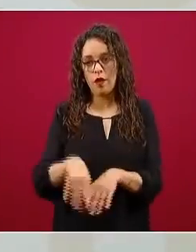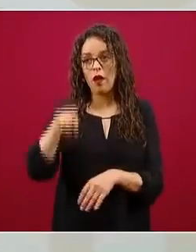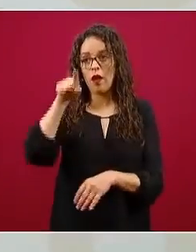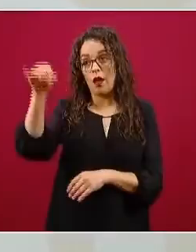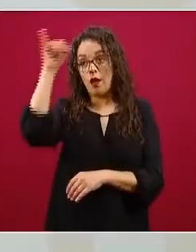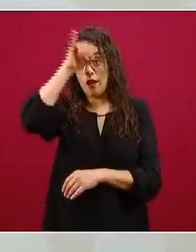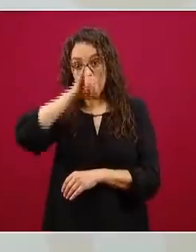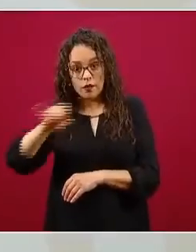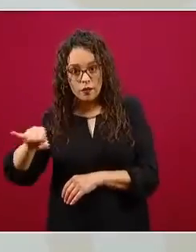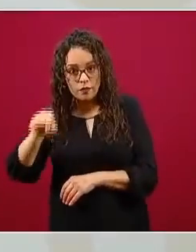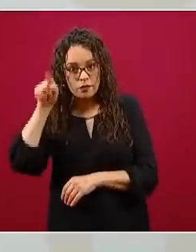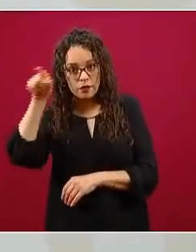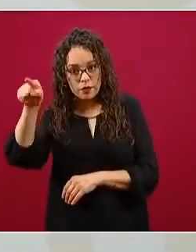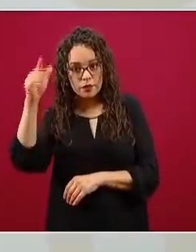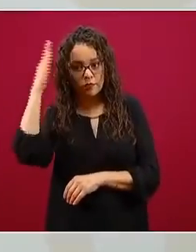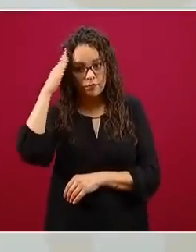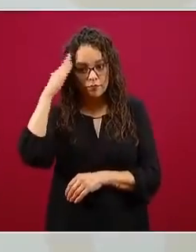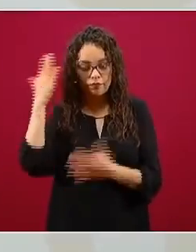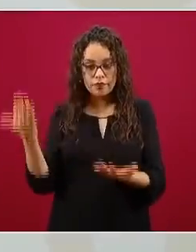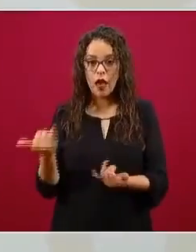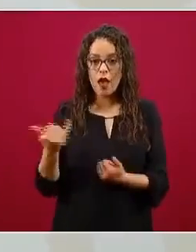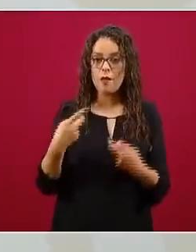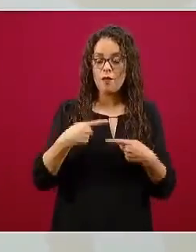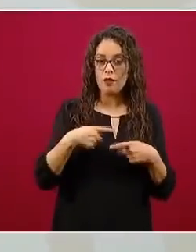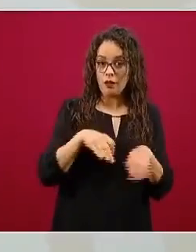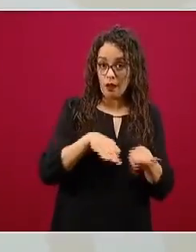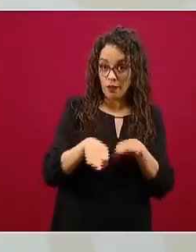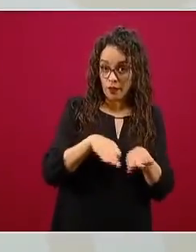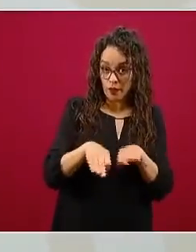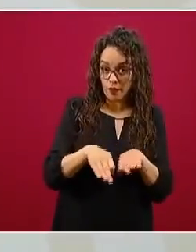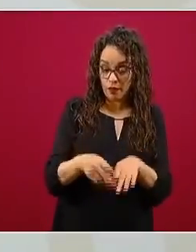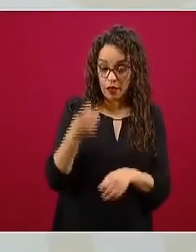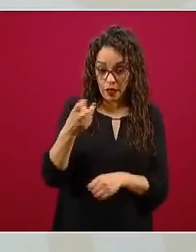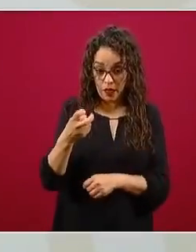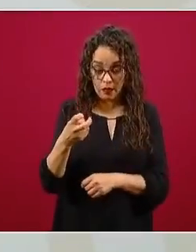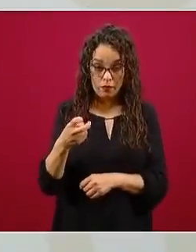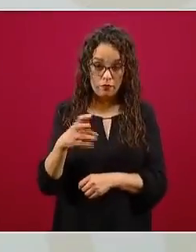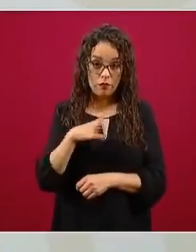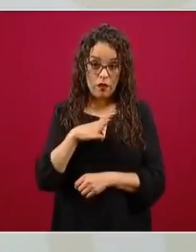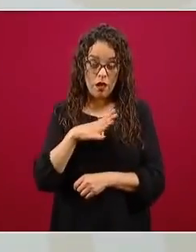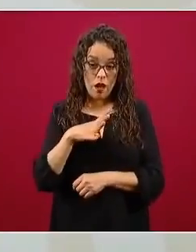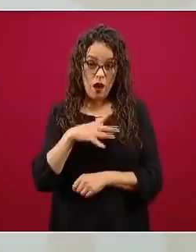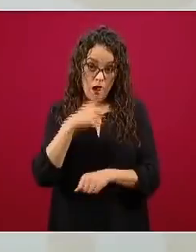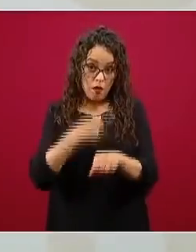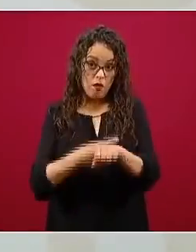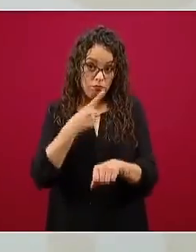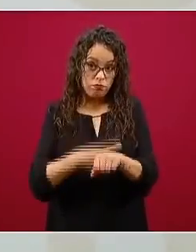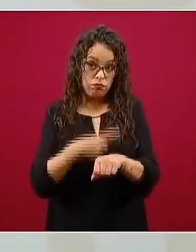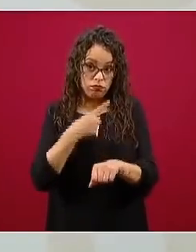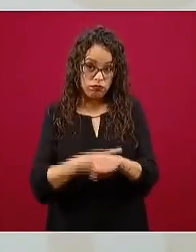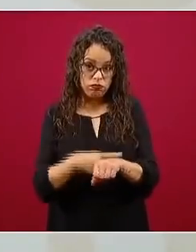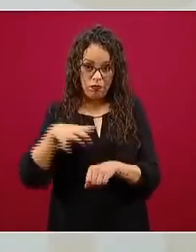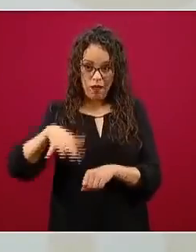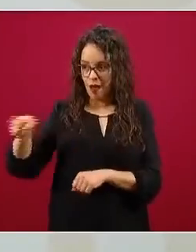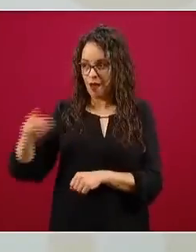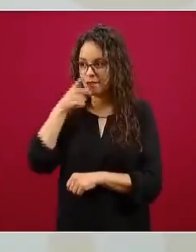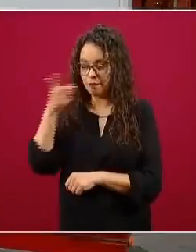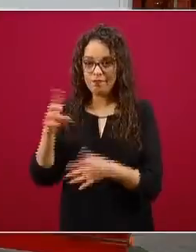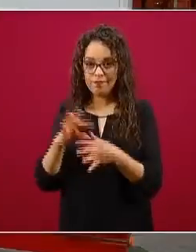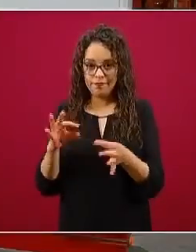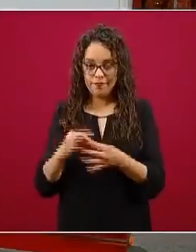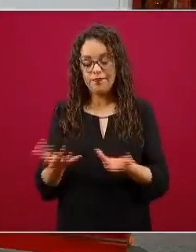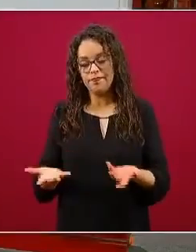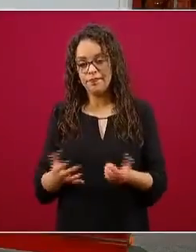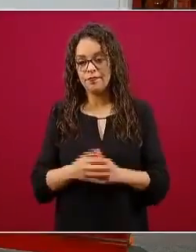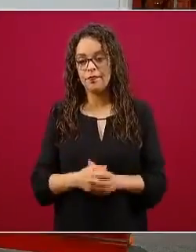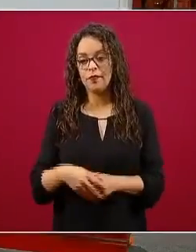y los empleadores, como las y los trabajadores que están en una condición como esta. Hemos recomendado que las personas que